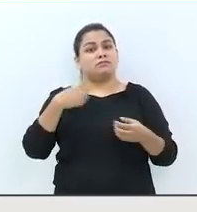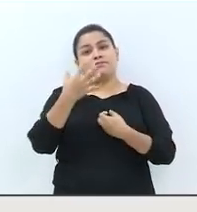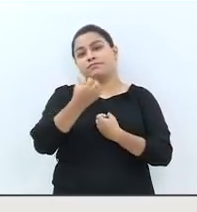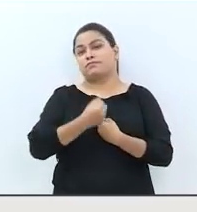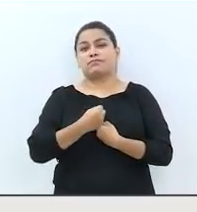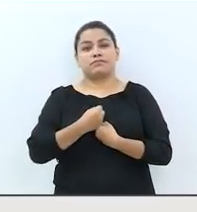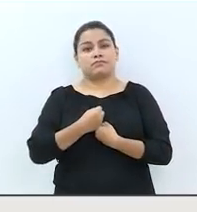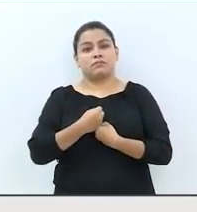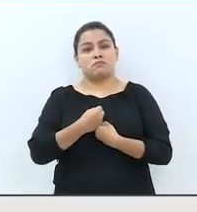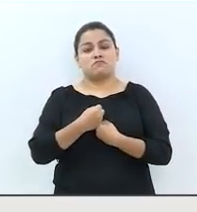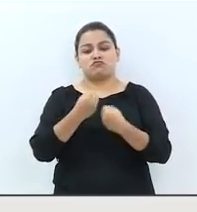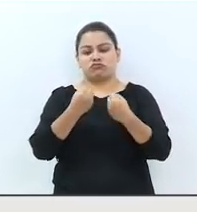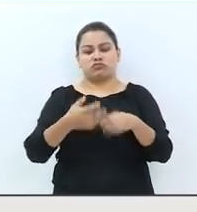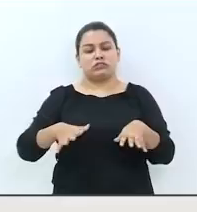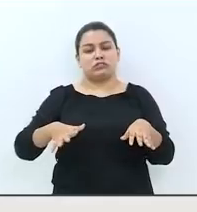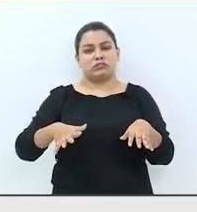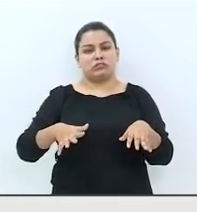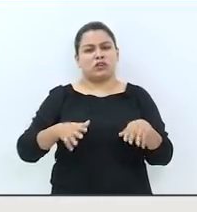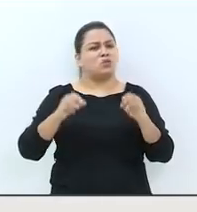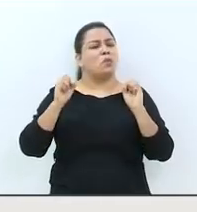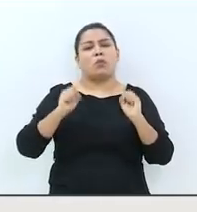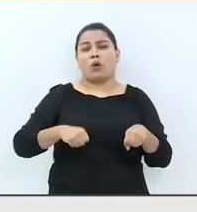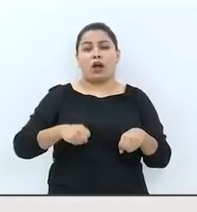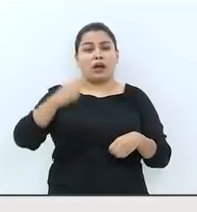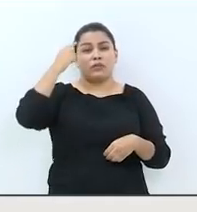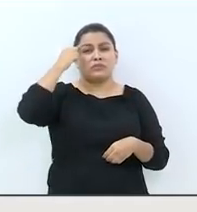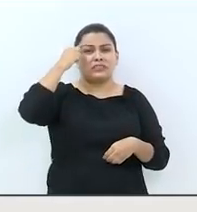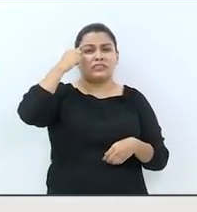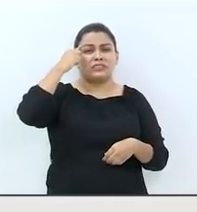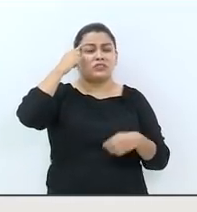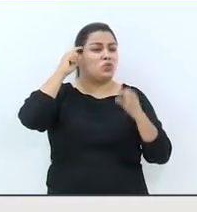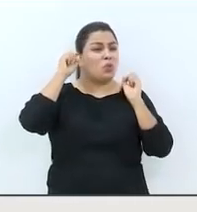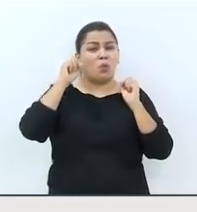confianza, o sea, yo me alejo, o sea, no puedo aprender algo